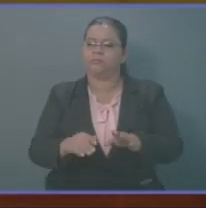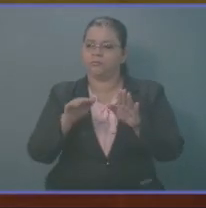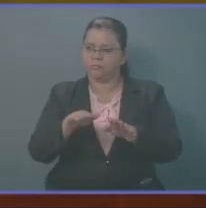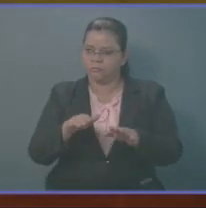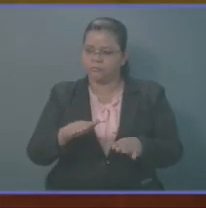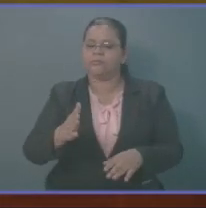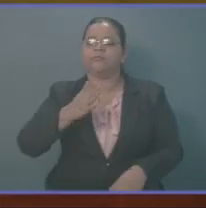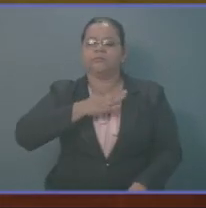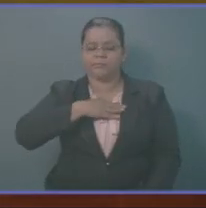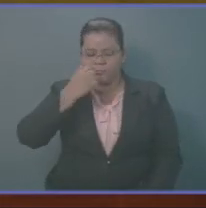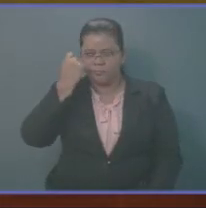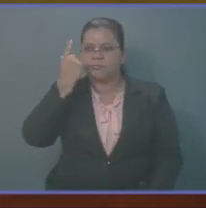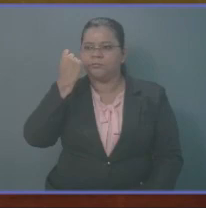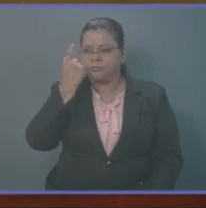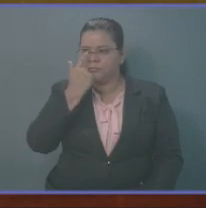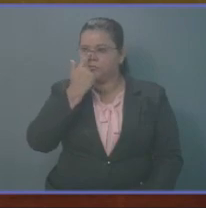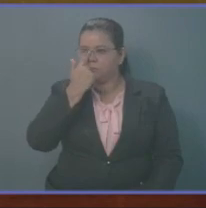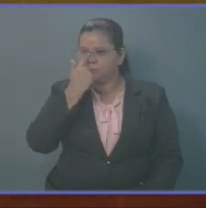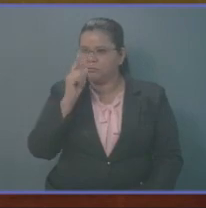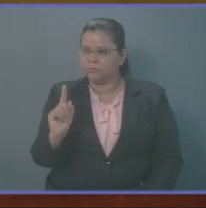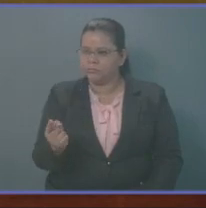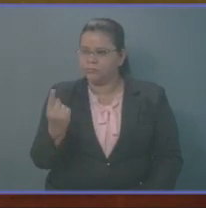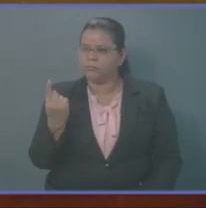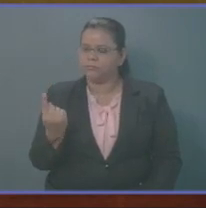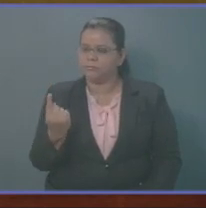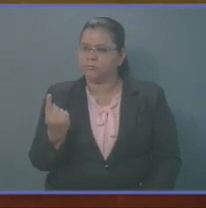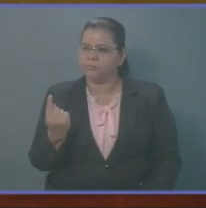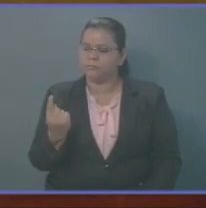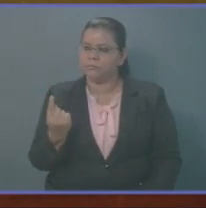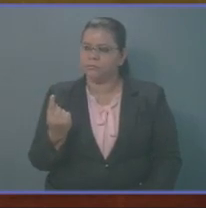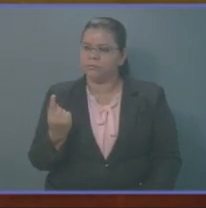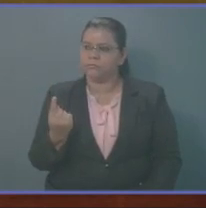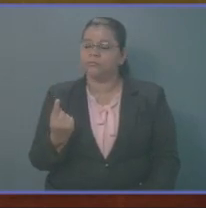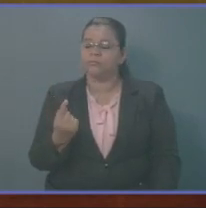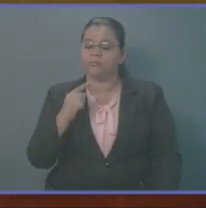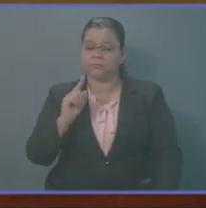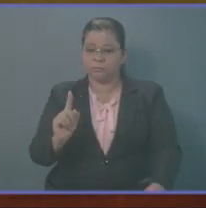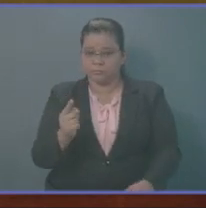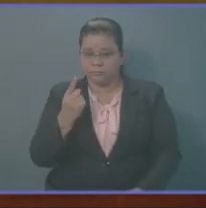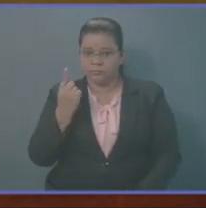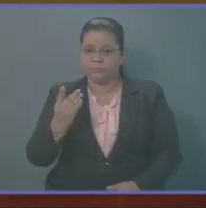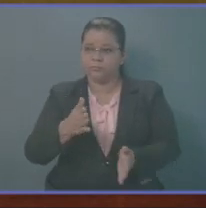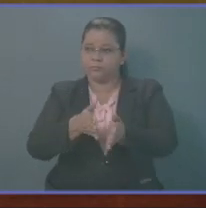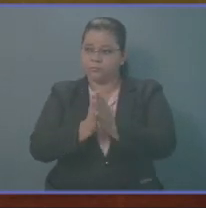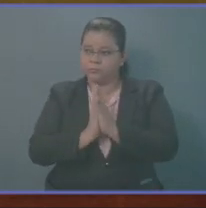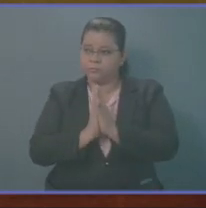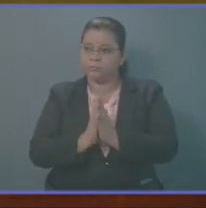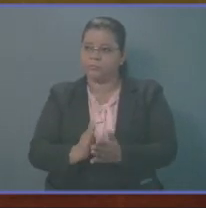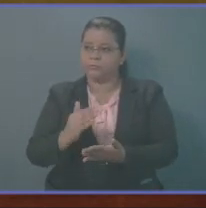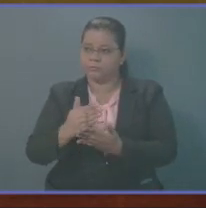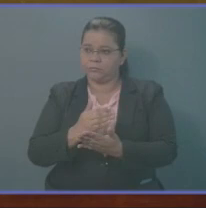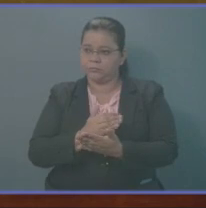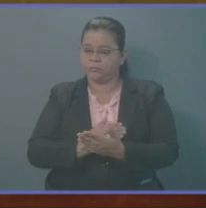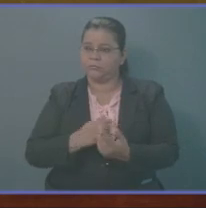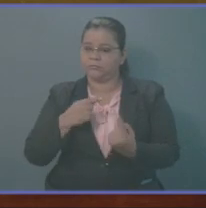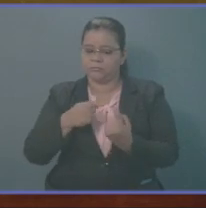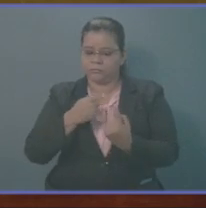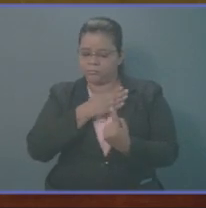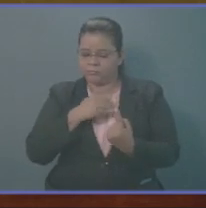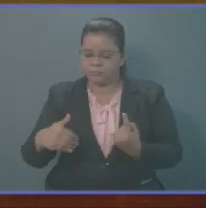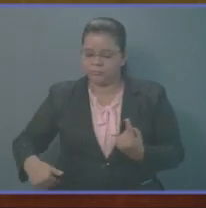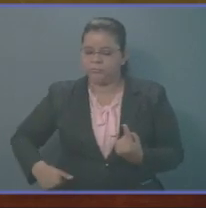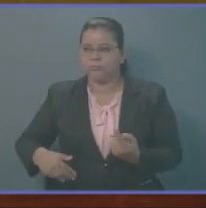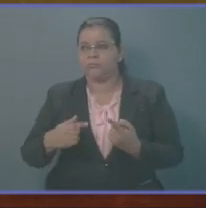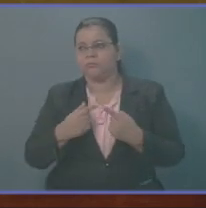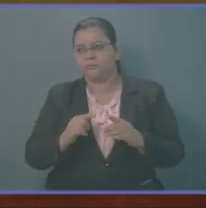Comprendo el punto, diputada, pero en primer lugar es el único facultado para pedir convocar a las comisiones es el presidente, y aparte